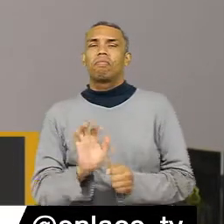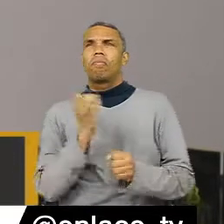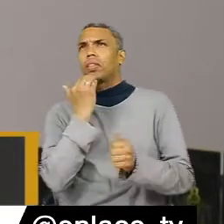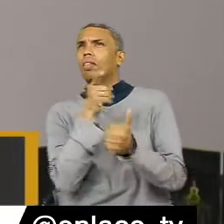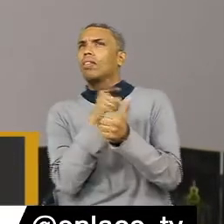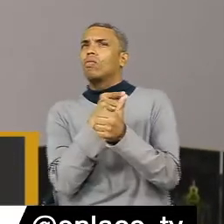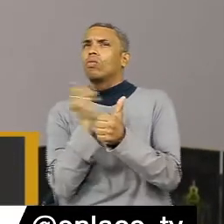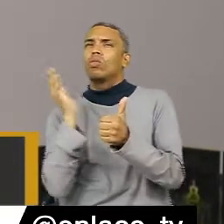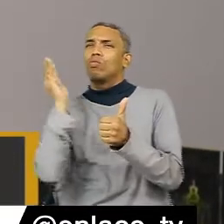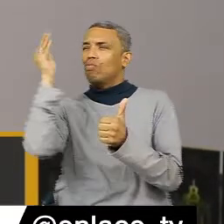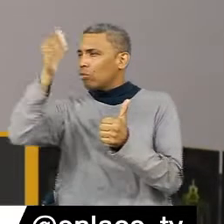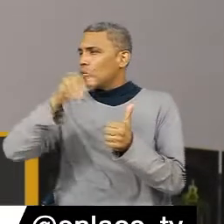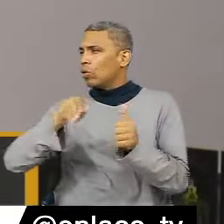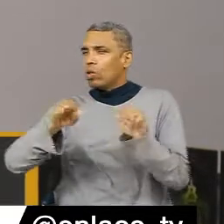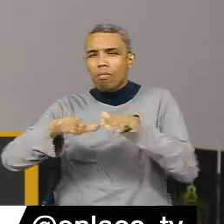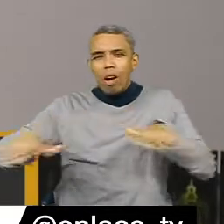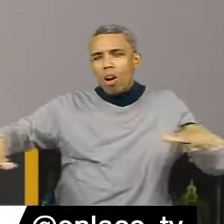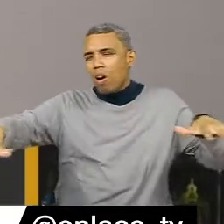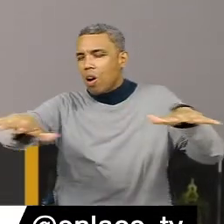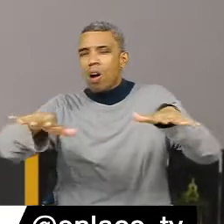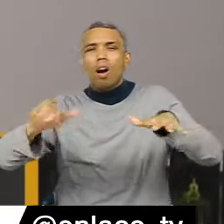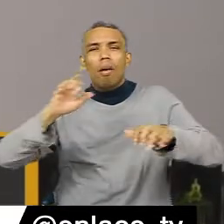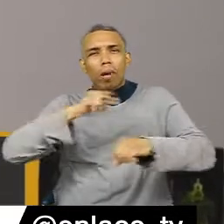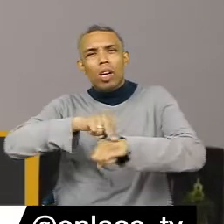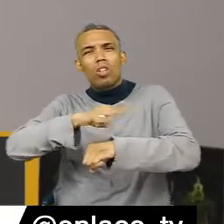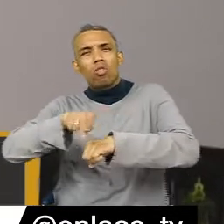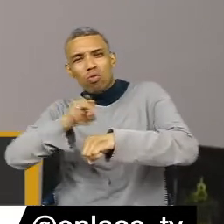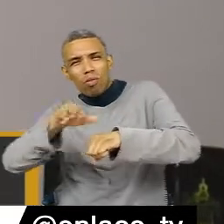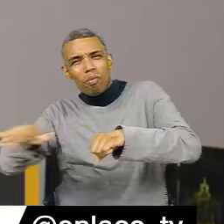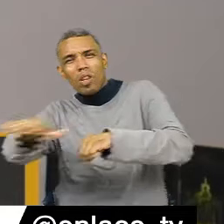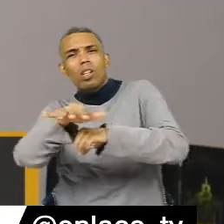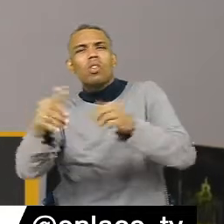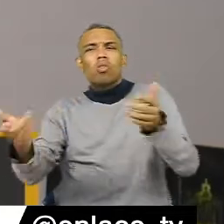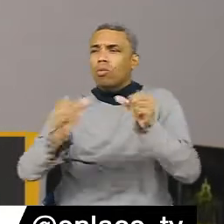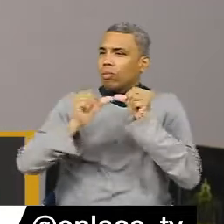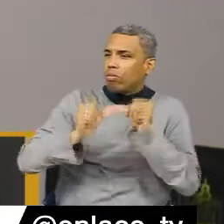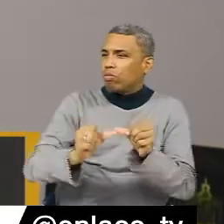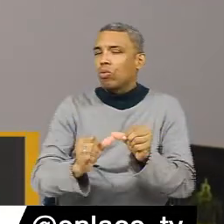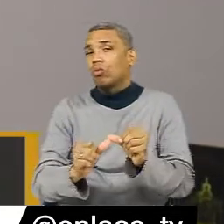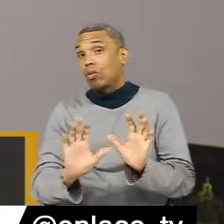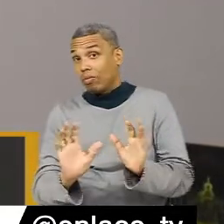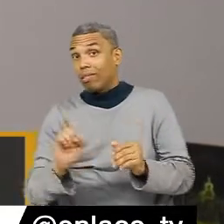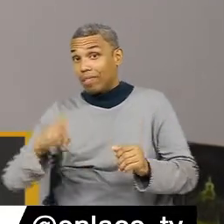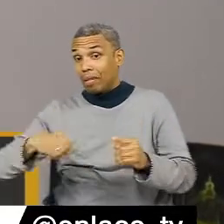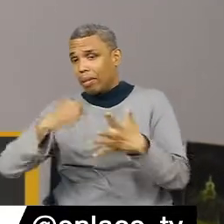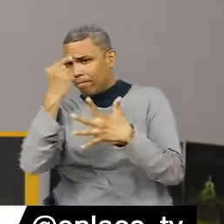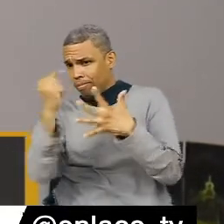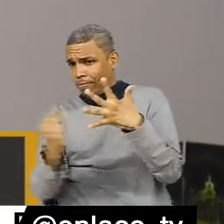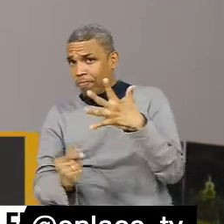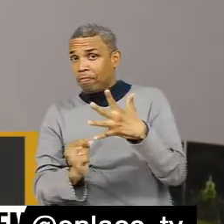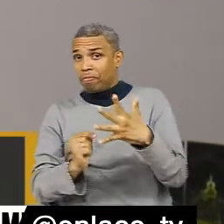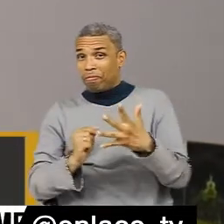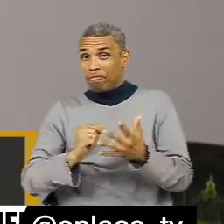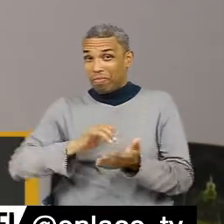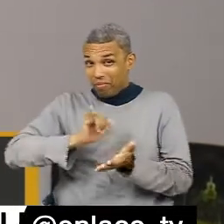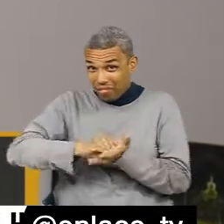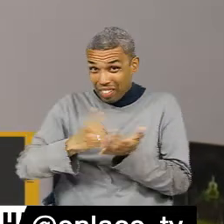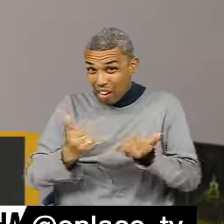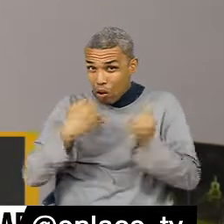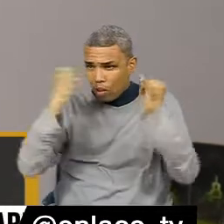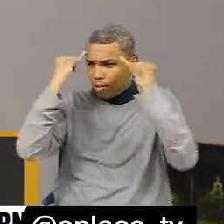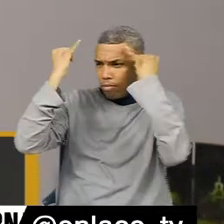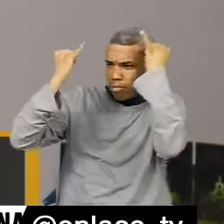son las potencialidades, pero al mismo tiempo es una vitrina internacional de negocios verdes, que es ese espacio donde los emprendimientos que hay actualmente en el Magdalena Medio